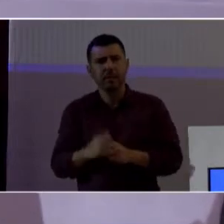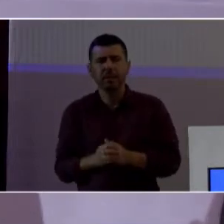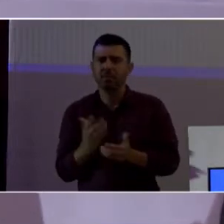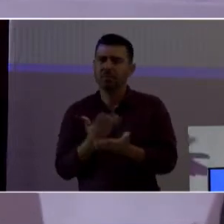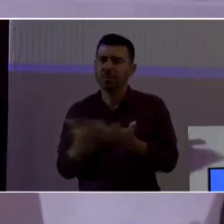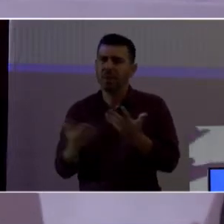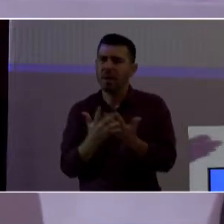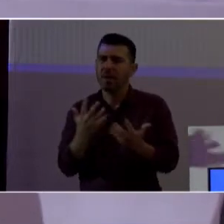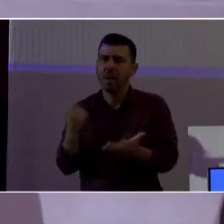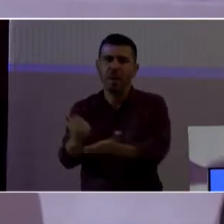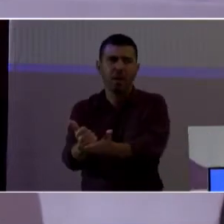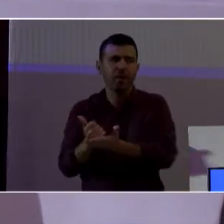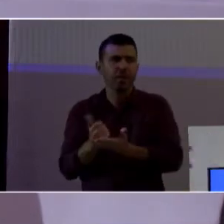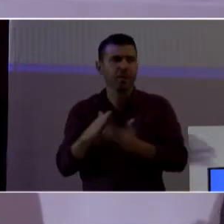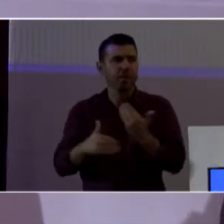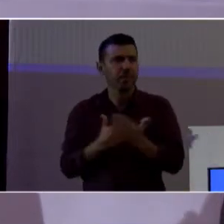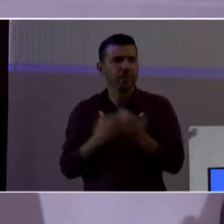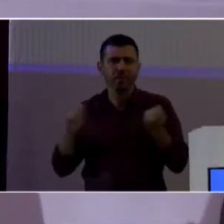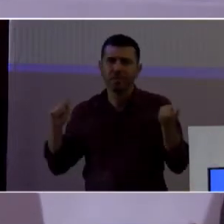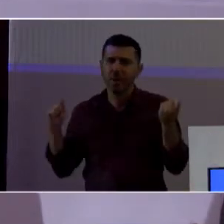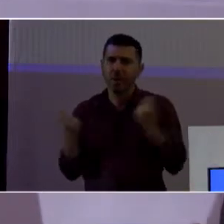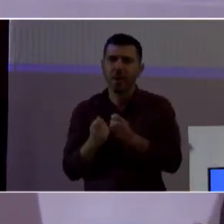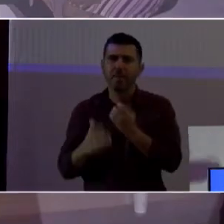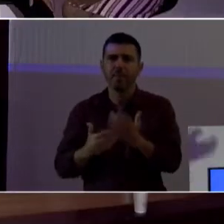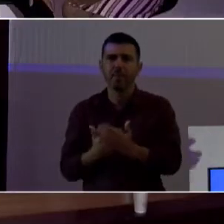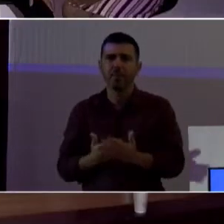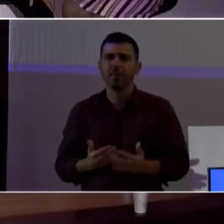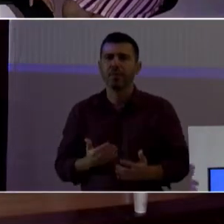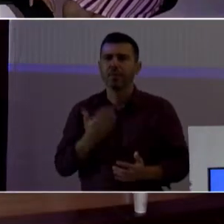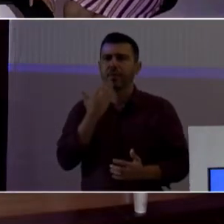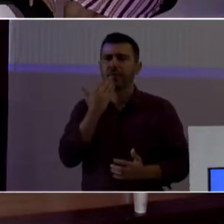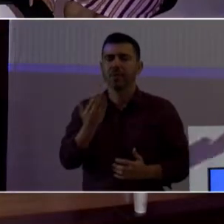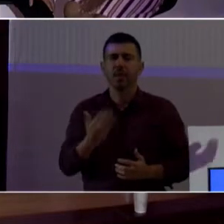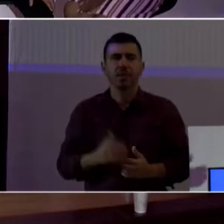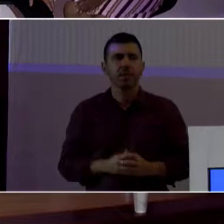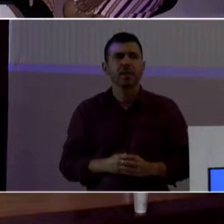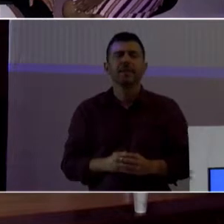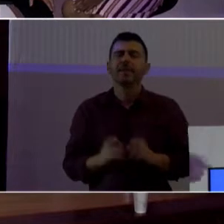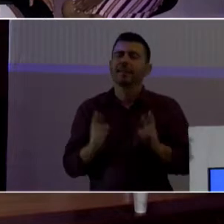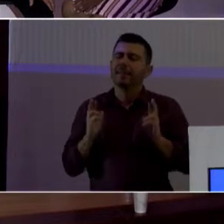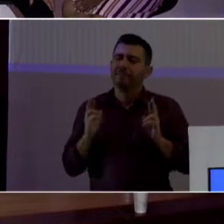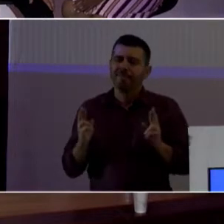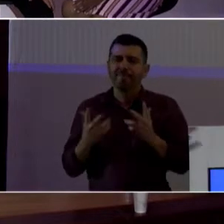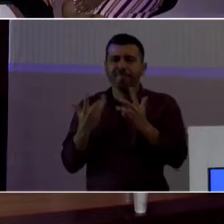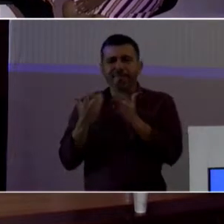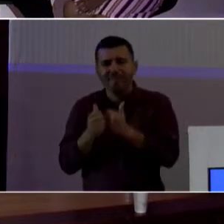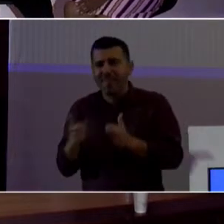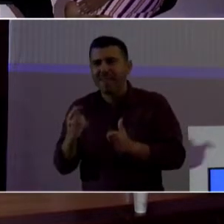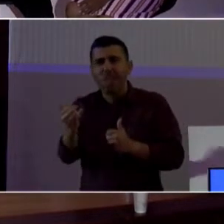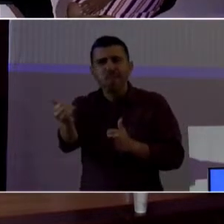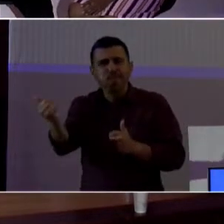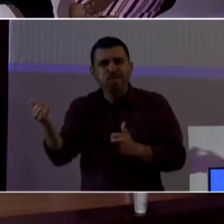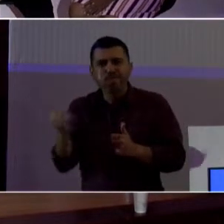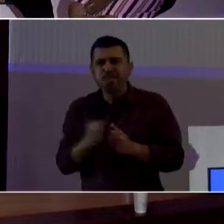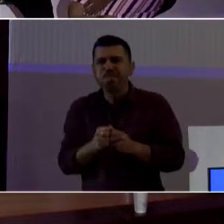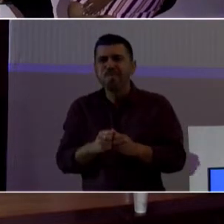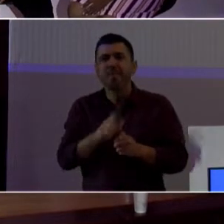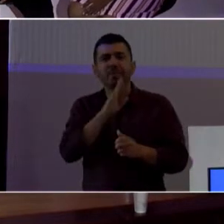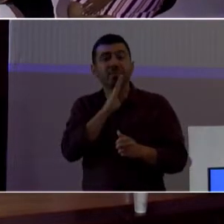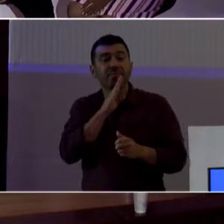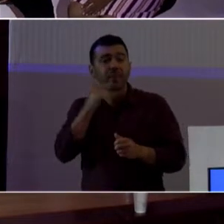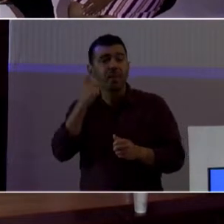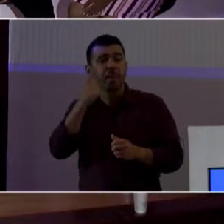que lo cambia todo, porque es no solo ellos, detrás de ellos están sus familias, sus hijos, sus padres, sus